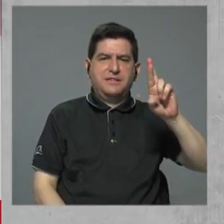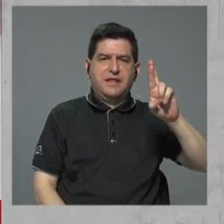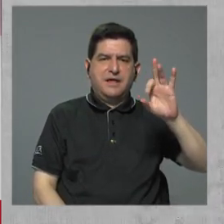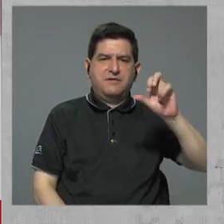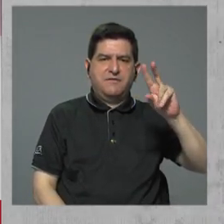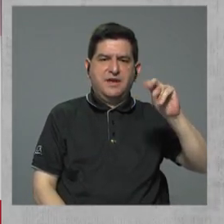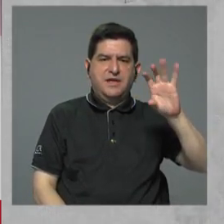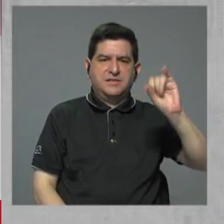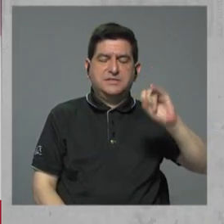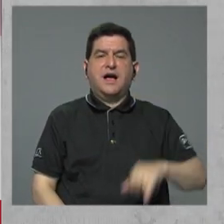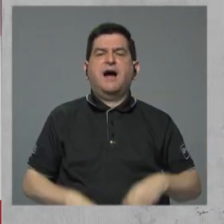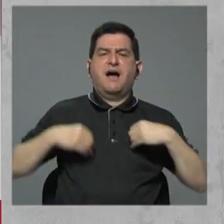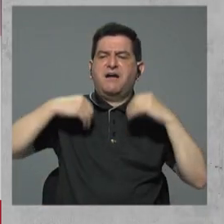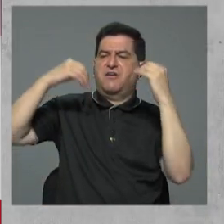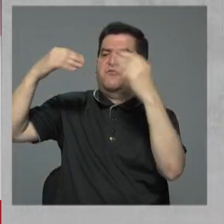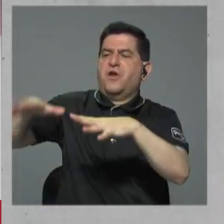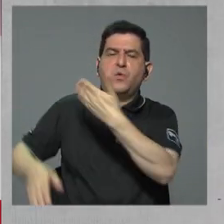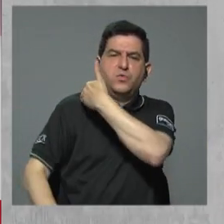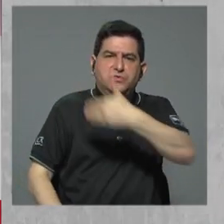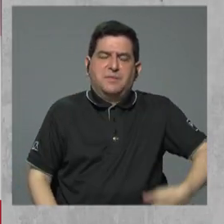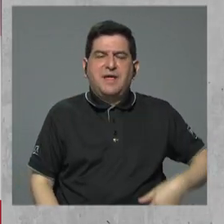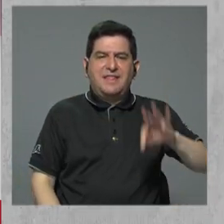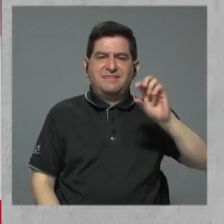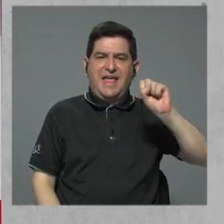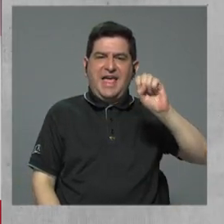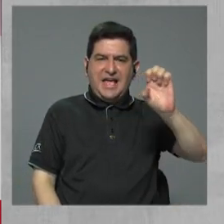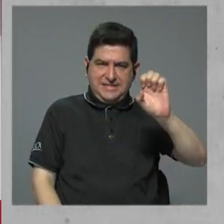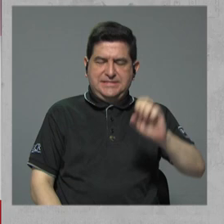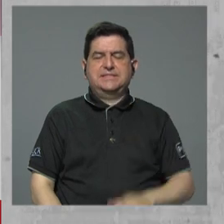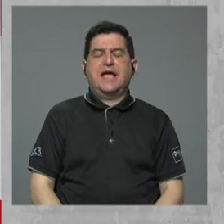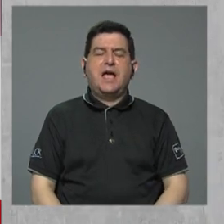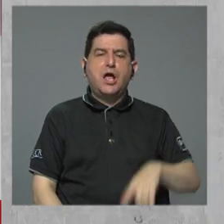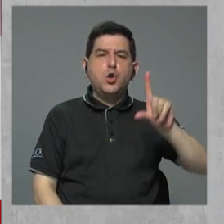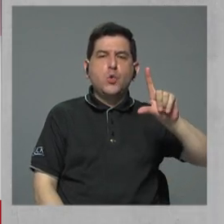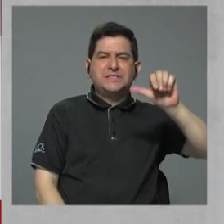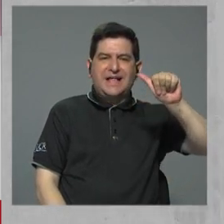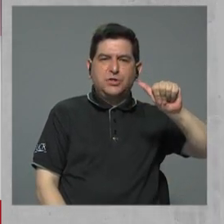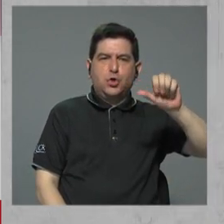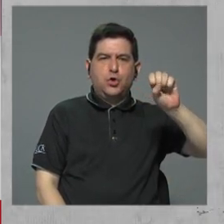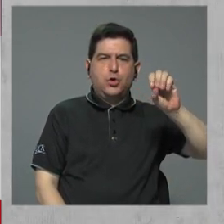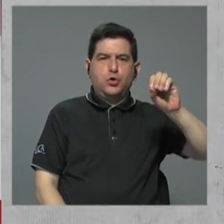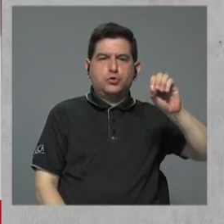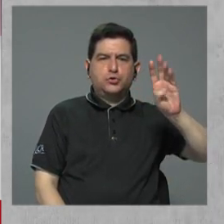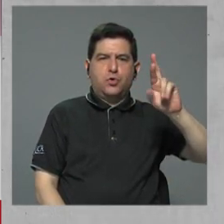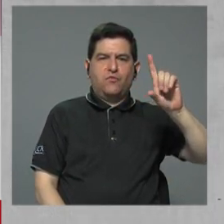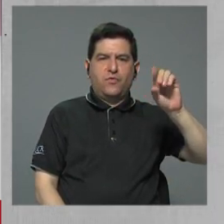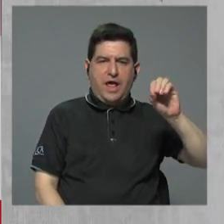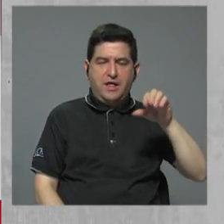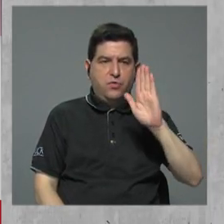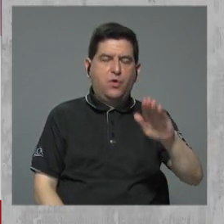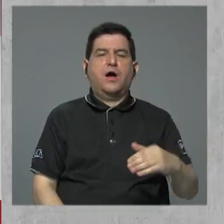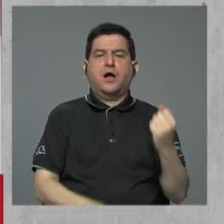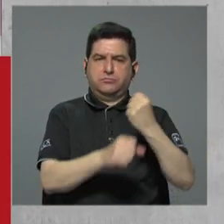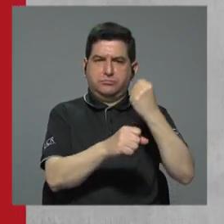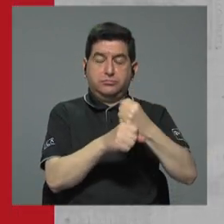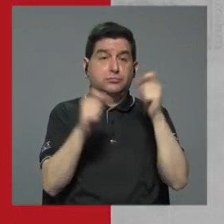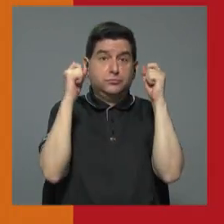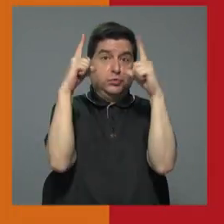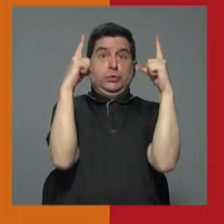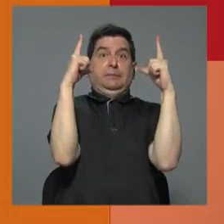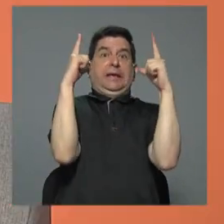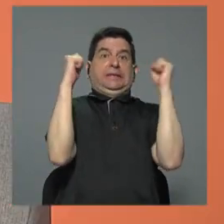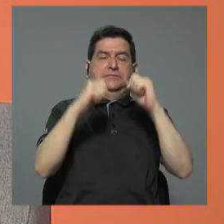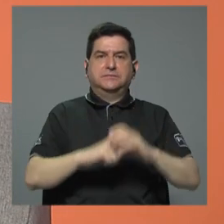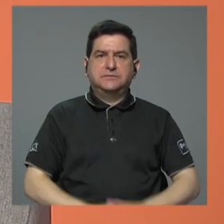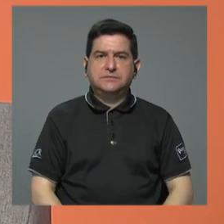la renuncia del presidente del Tribunal Supremo de Elecciones, don Luis Antonio Sobrado, a su cargo. Y esto fue sorpresivo,